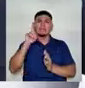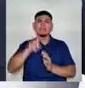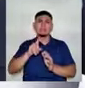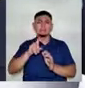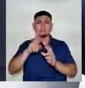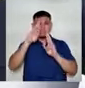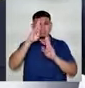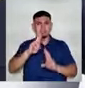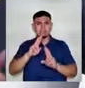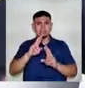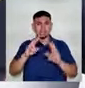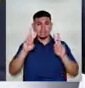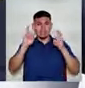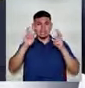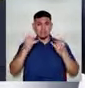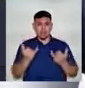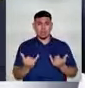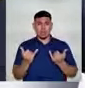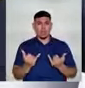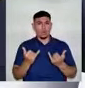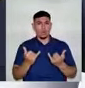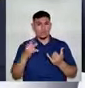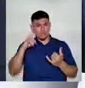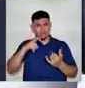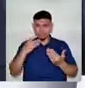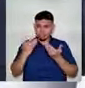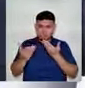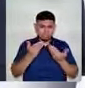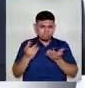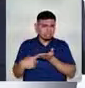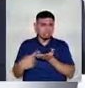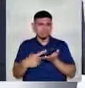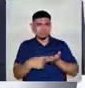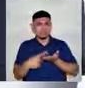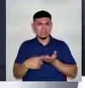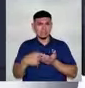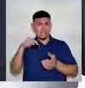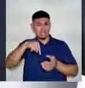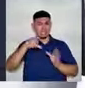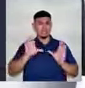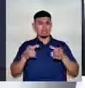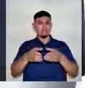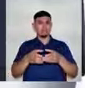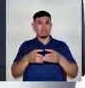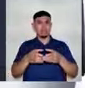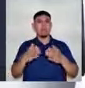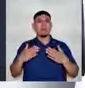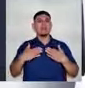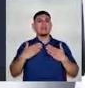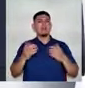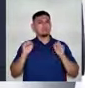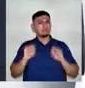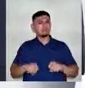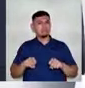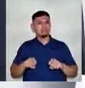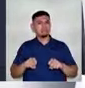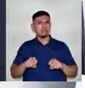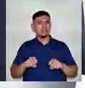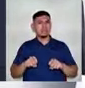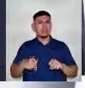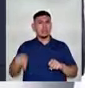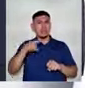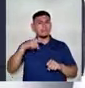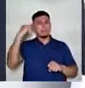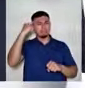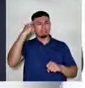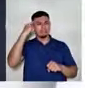día de hoy y este consejo tenga la posibilidad de recapacitar y ver este